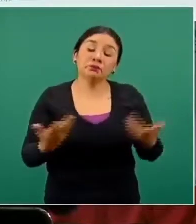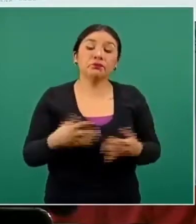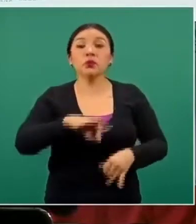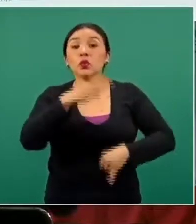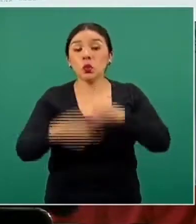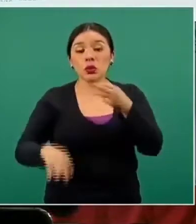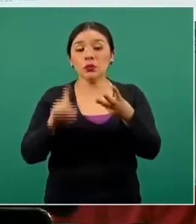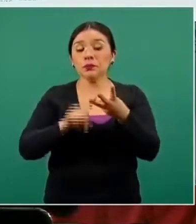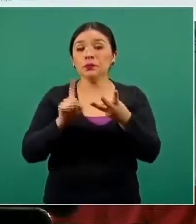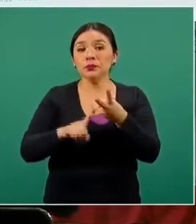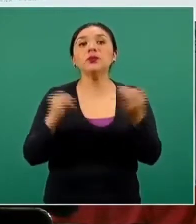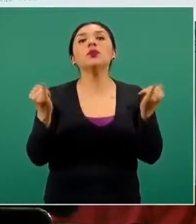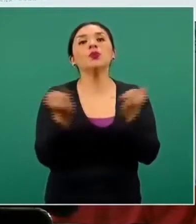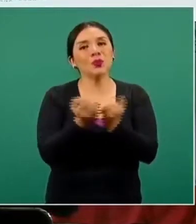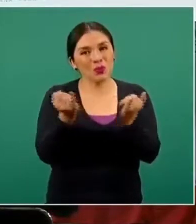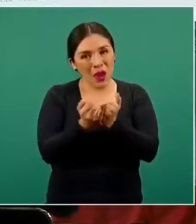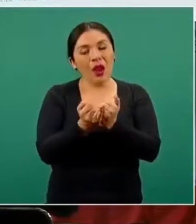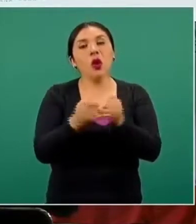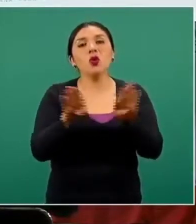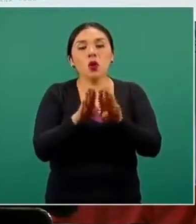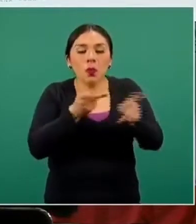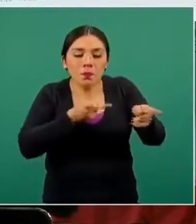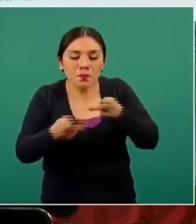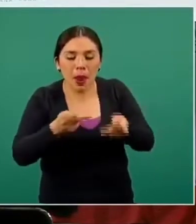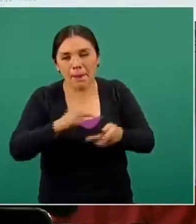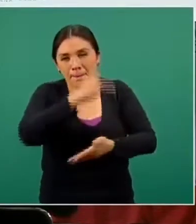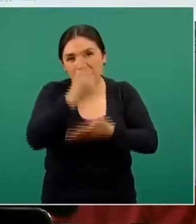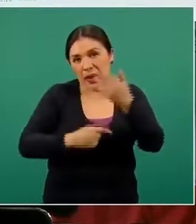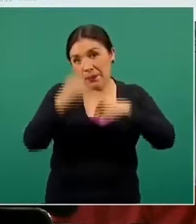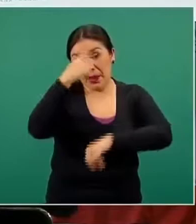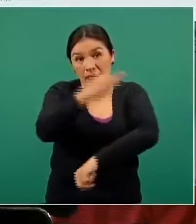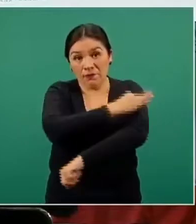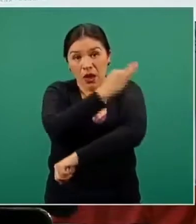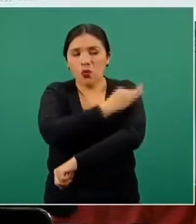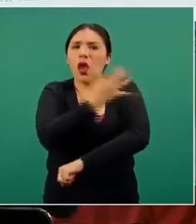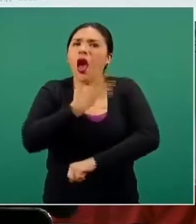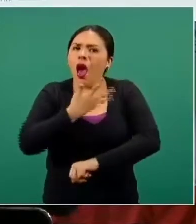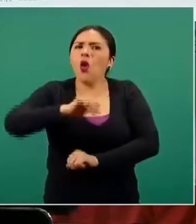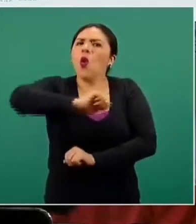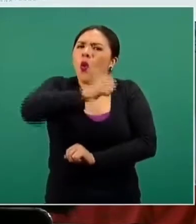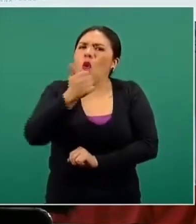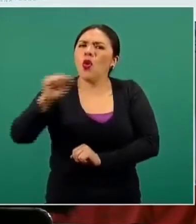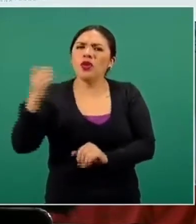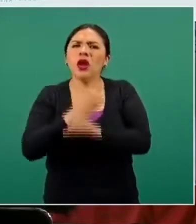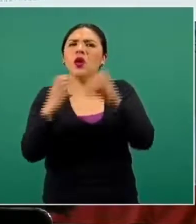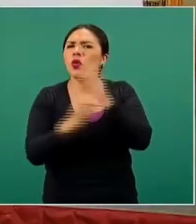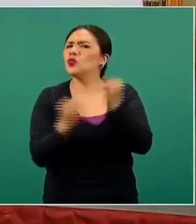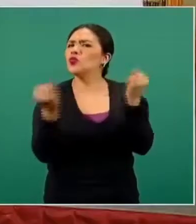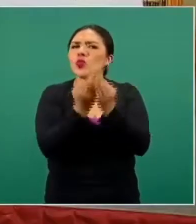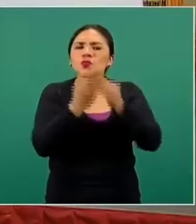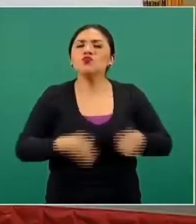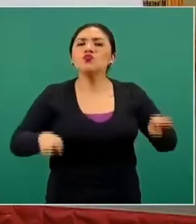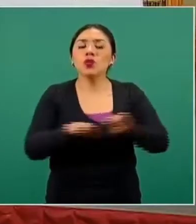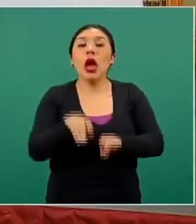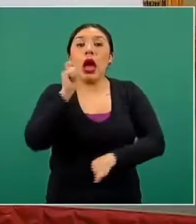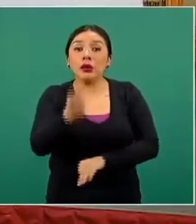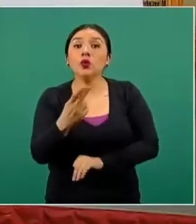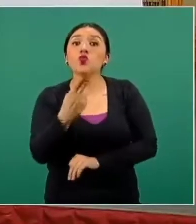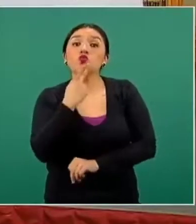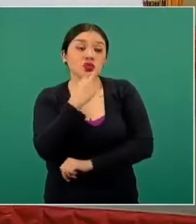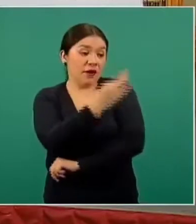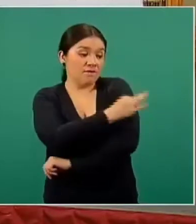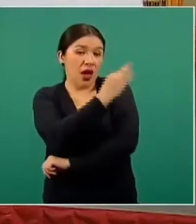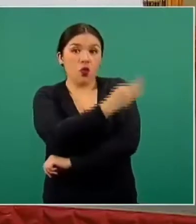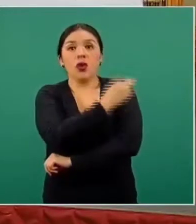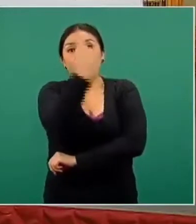último, también en el plan de vacunación existen otros elementos importantes, como es el utilizar la vacuna